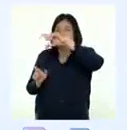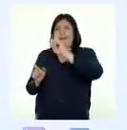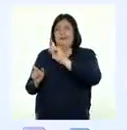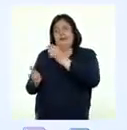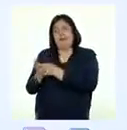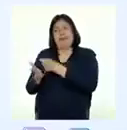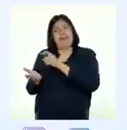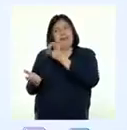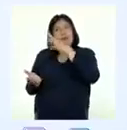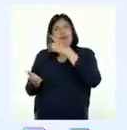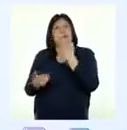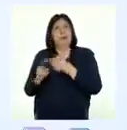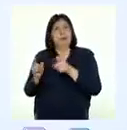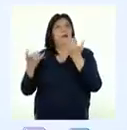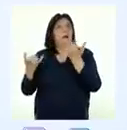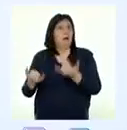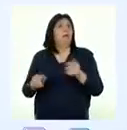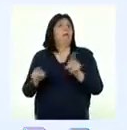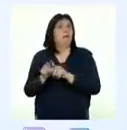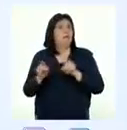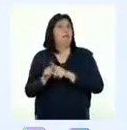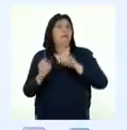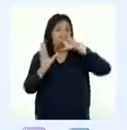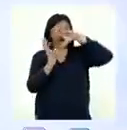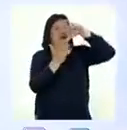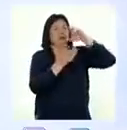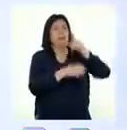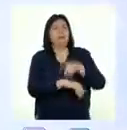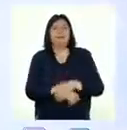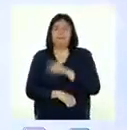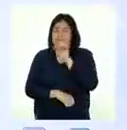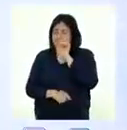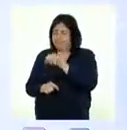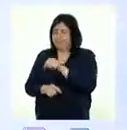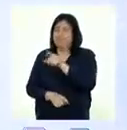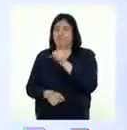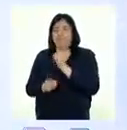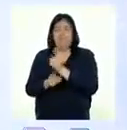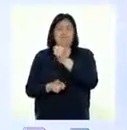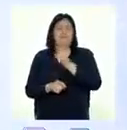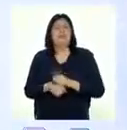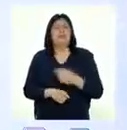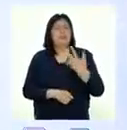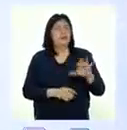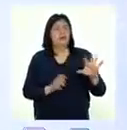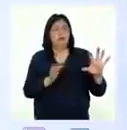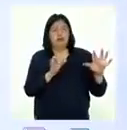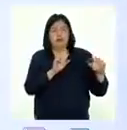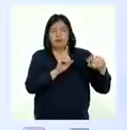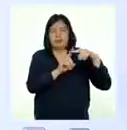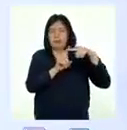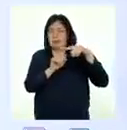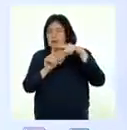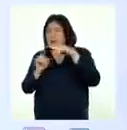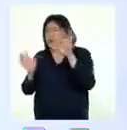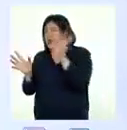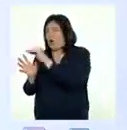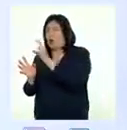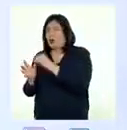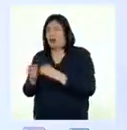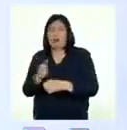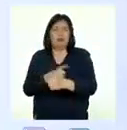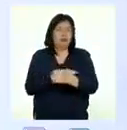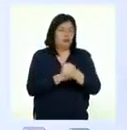luz, pero ahora también lo haremos por el planeta. Así es, Patti. Sumando todos nuestros